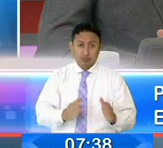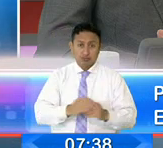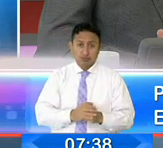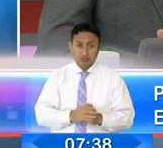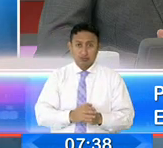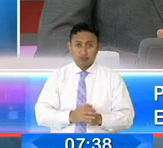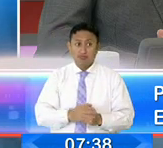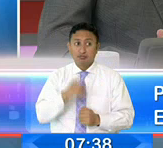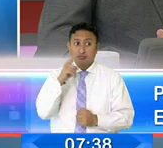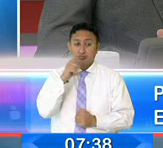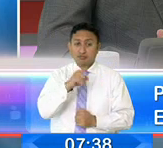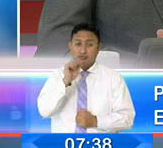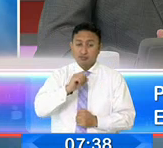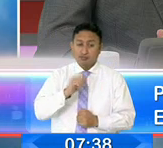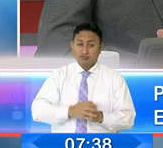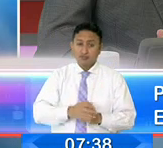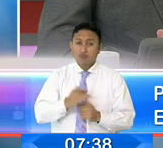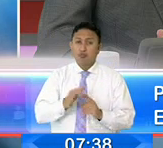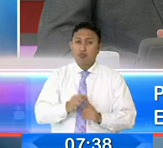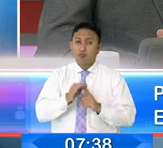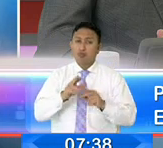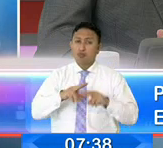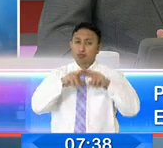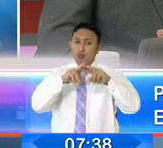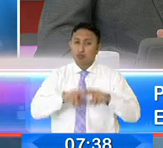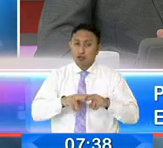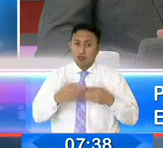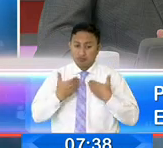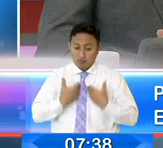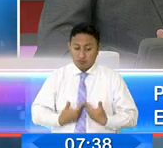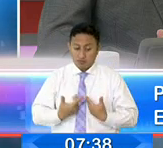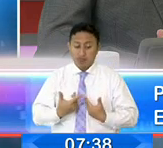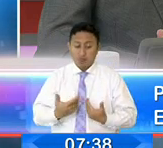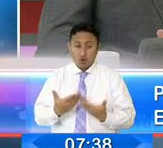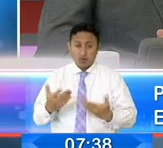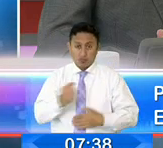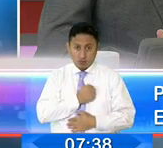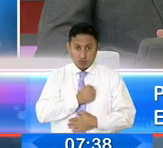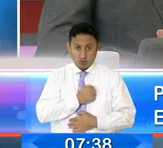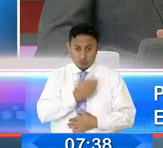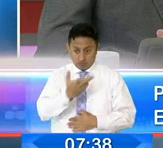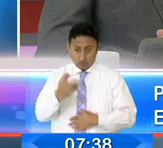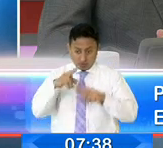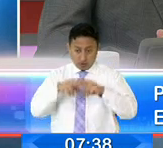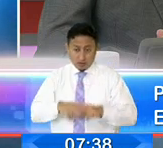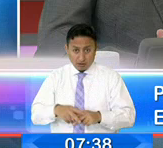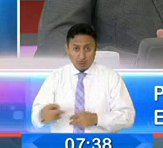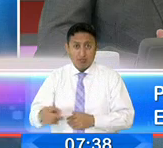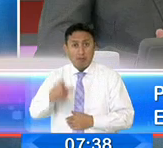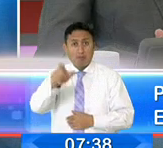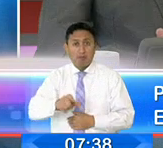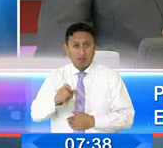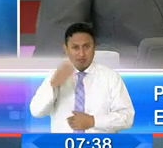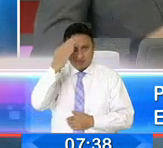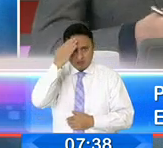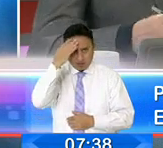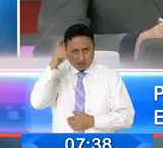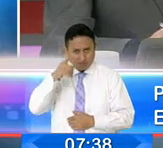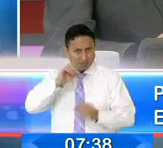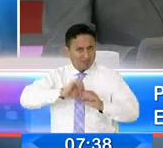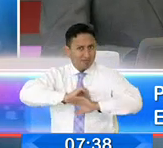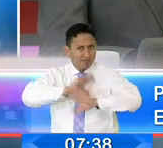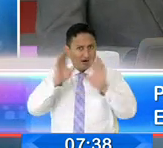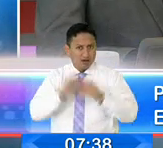Estado que haga un examen especial de mi declaración patrimonial. Quiero que los ciudadanos conozcan con